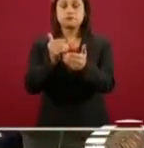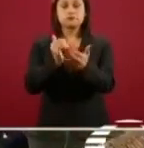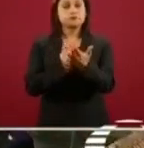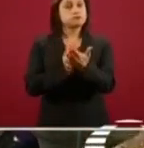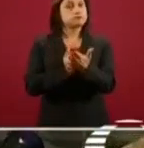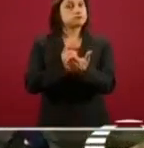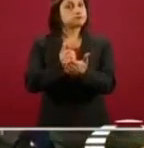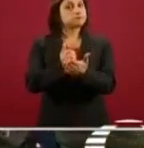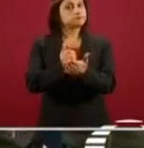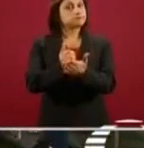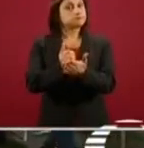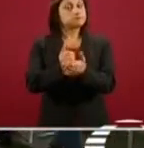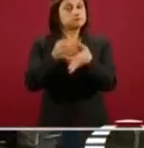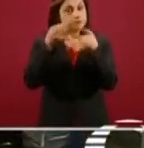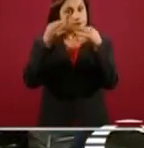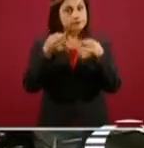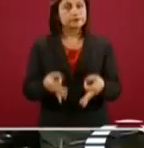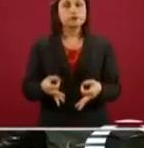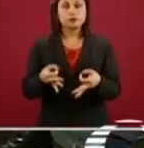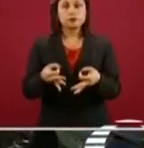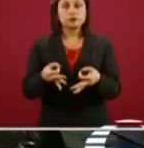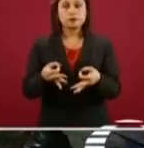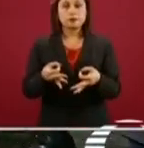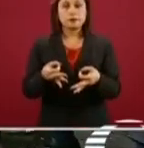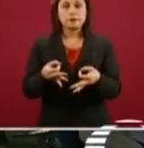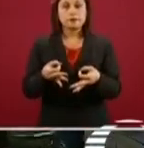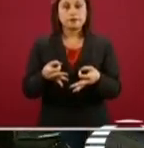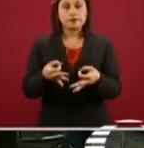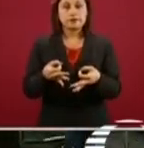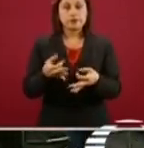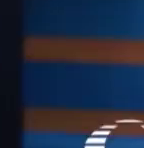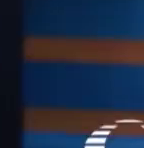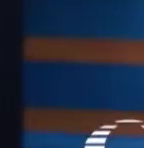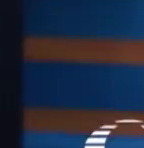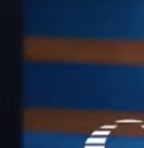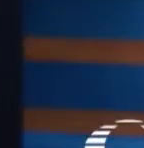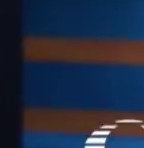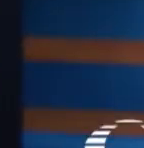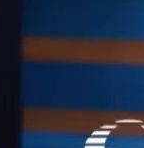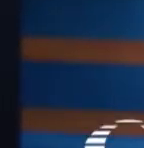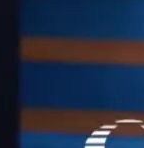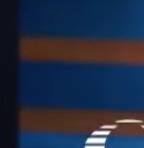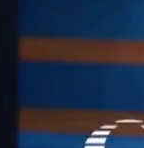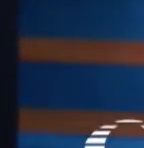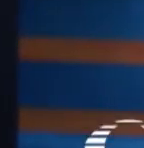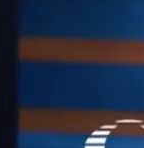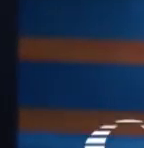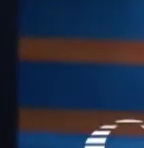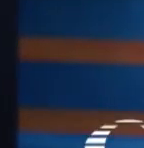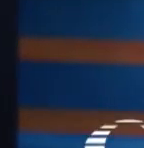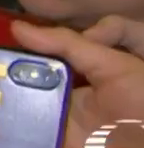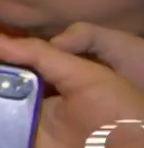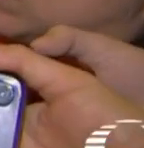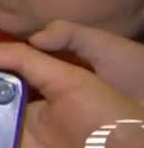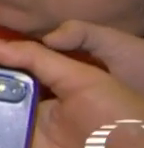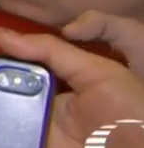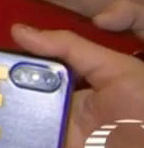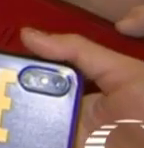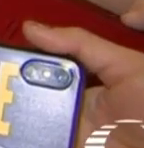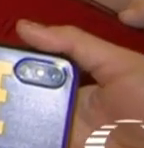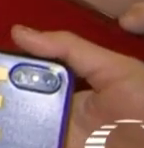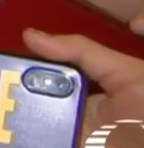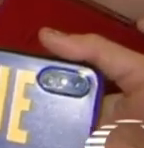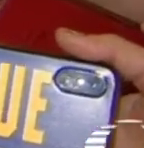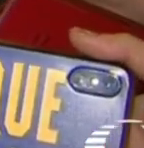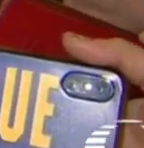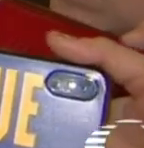como es este acuerdo. Dirigentes empresariales dijeron que es una buena noticia este aumento